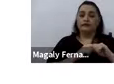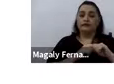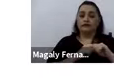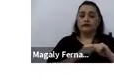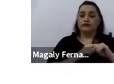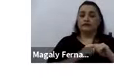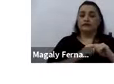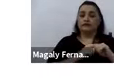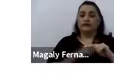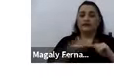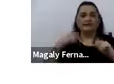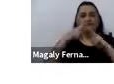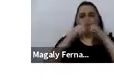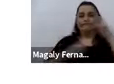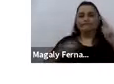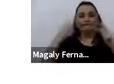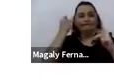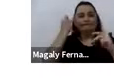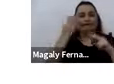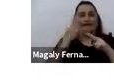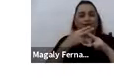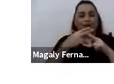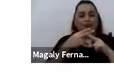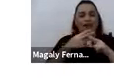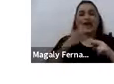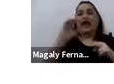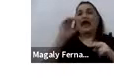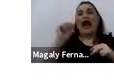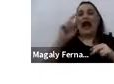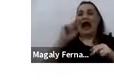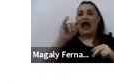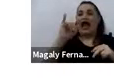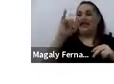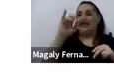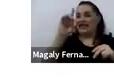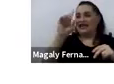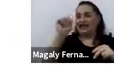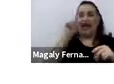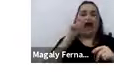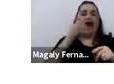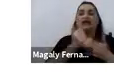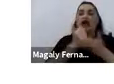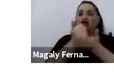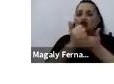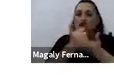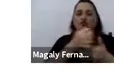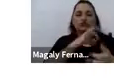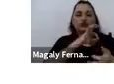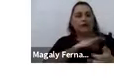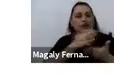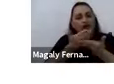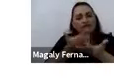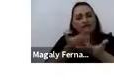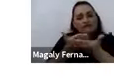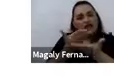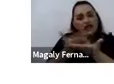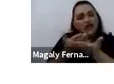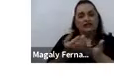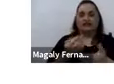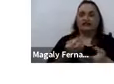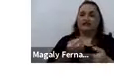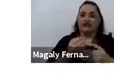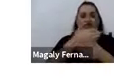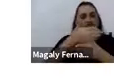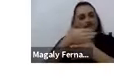se me acaba de ir el nombre, bueno, de caridad, de ayuda, de beneficencia y de la ayuda, que aún se llama así,